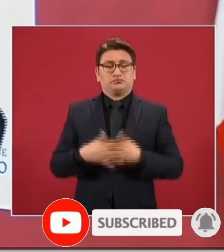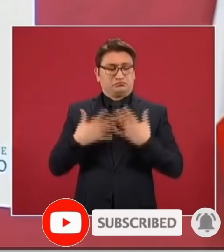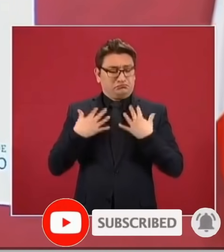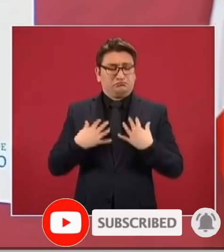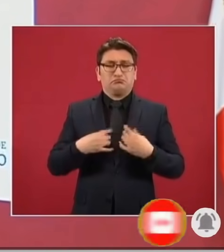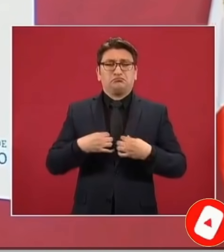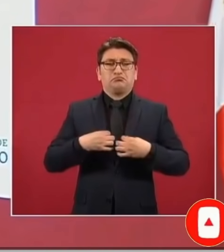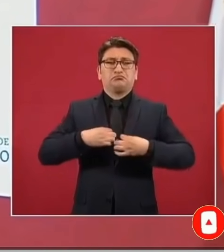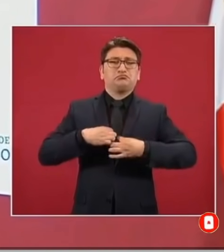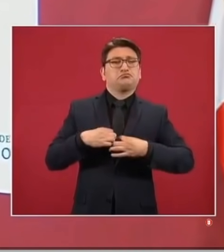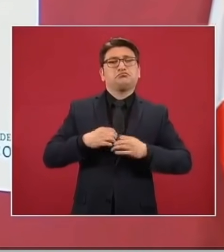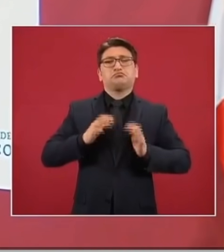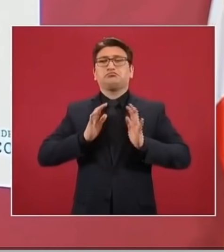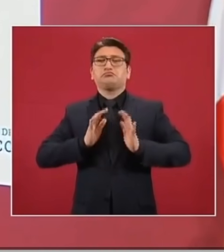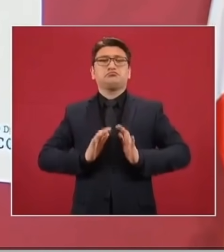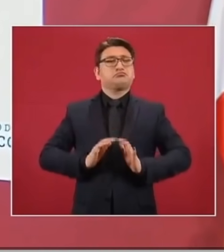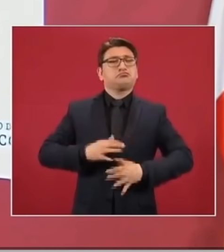formalidad, sin traje,